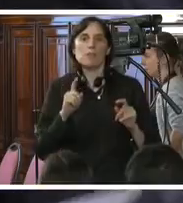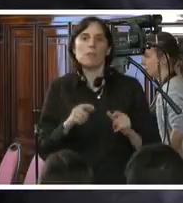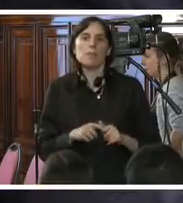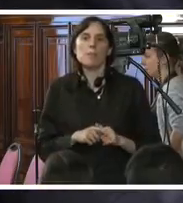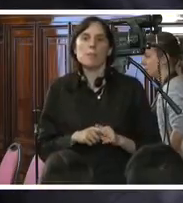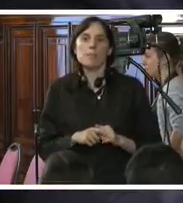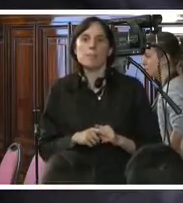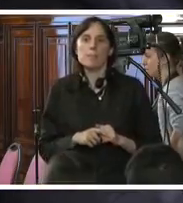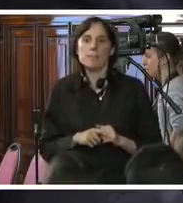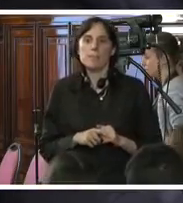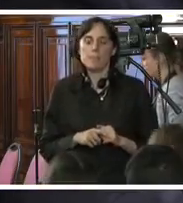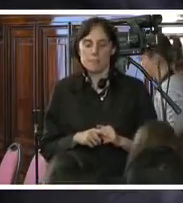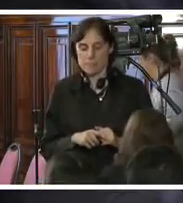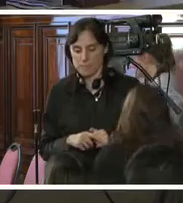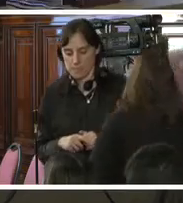reproductiva.